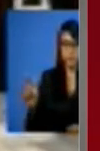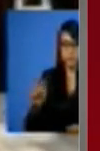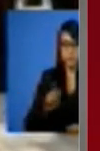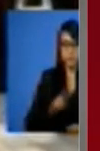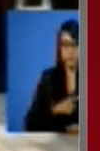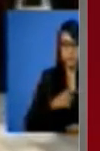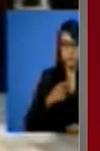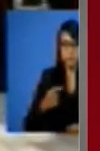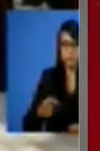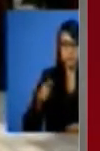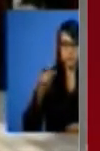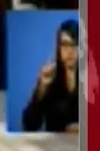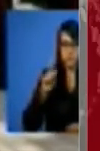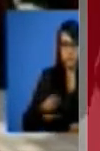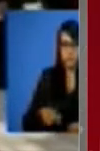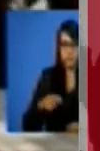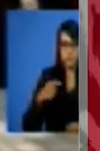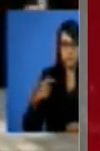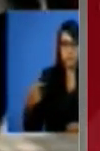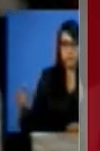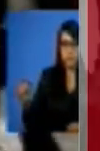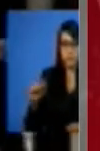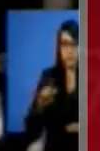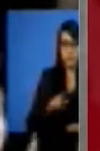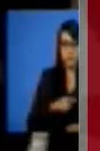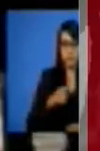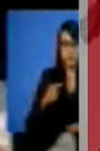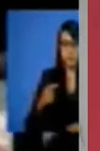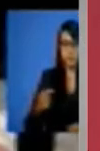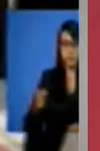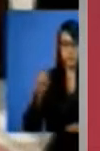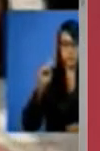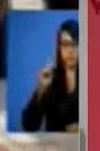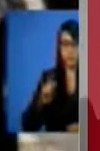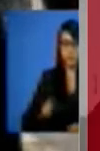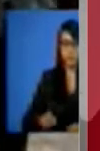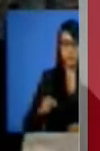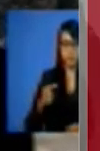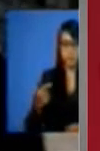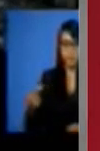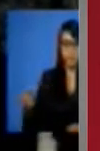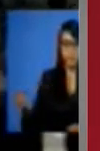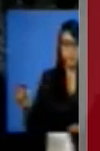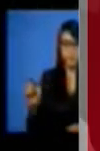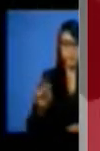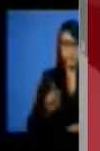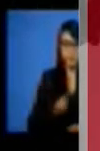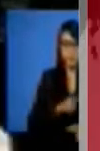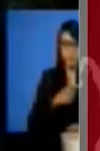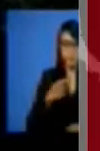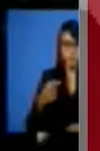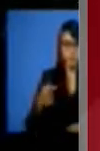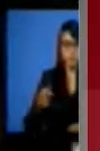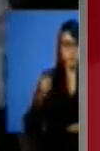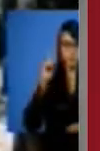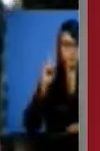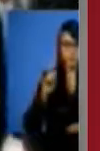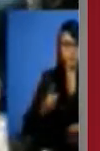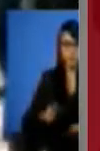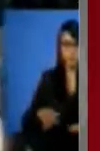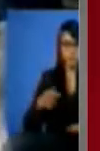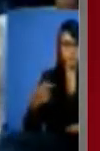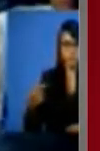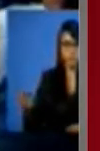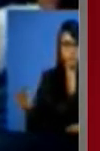como decía es uno de los talones de aquiles la administración pública salvadoreña señor ricardo en